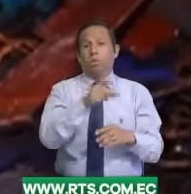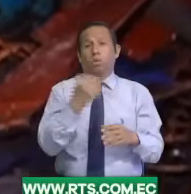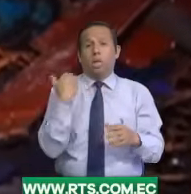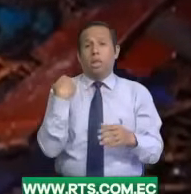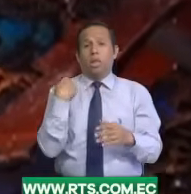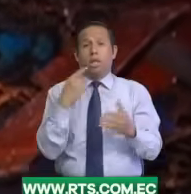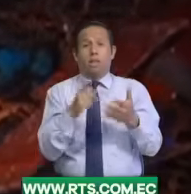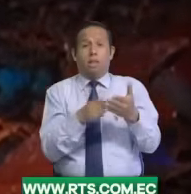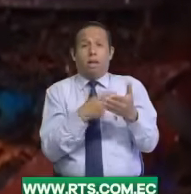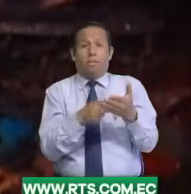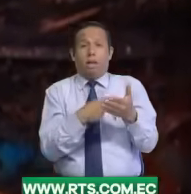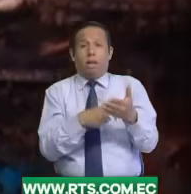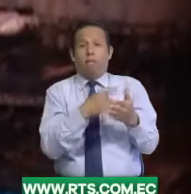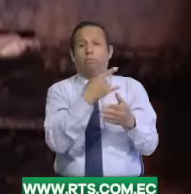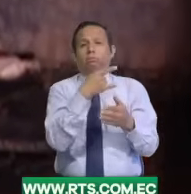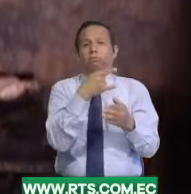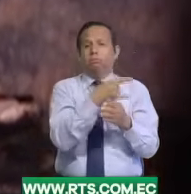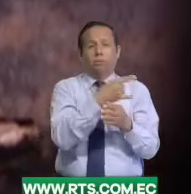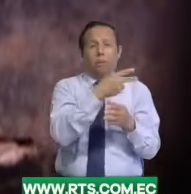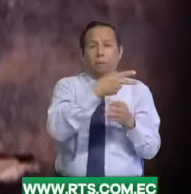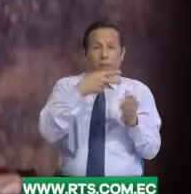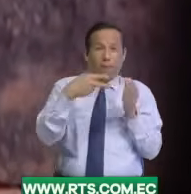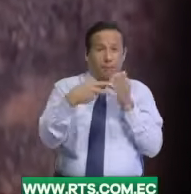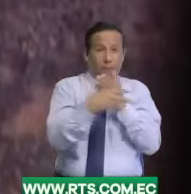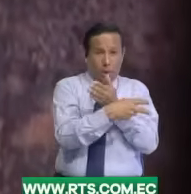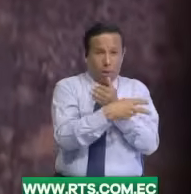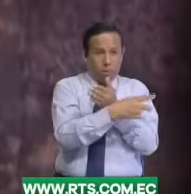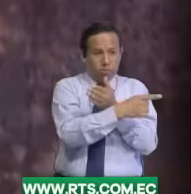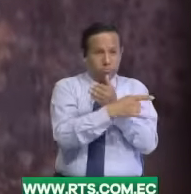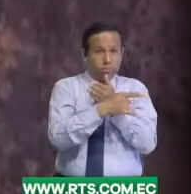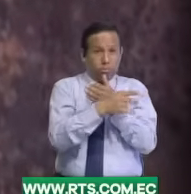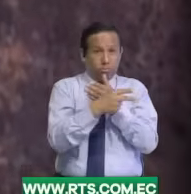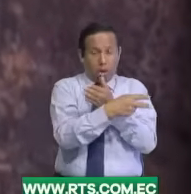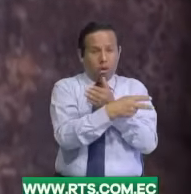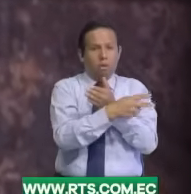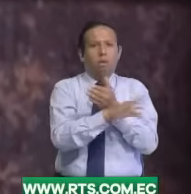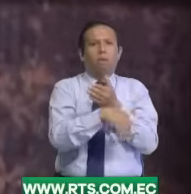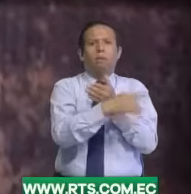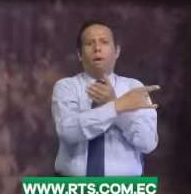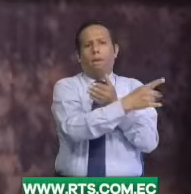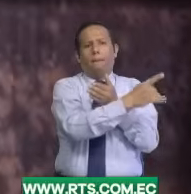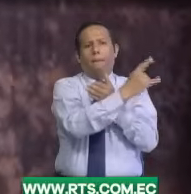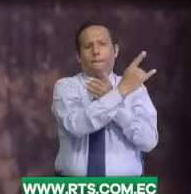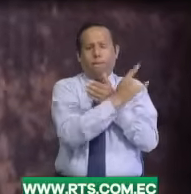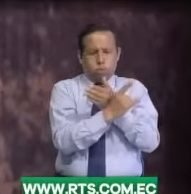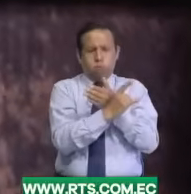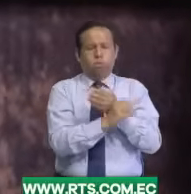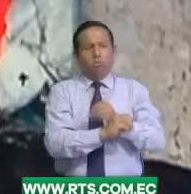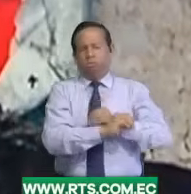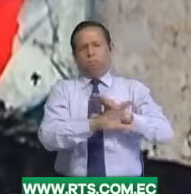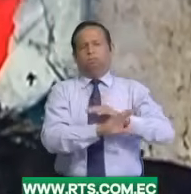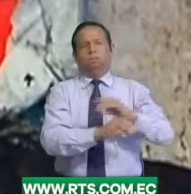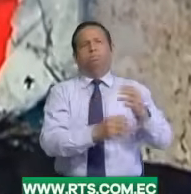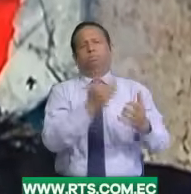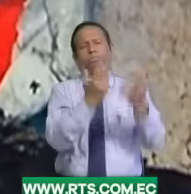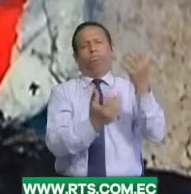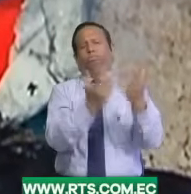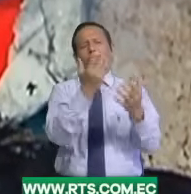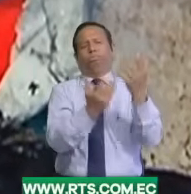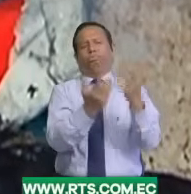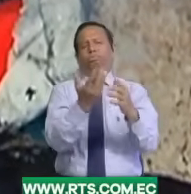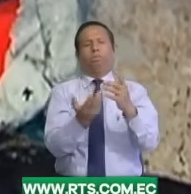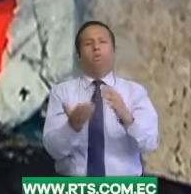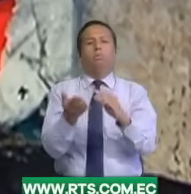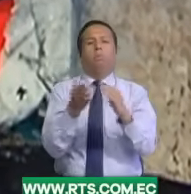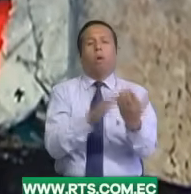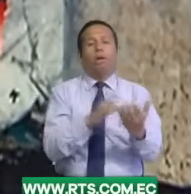de pronto el cortocircuito, las llamas, el humo y la muerte de una niña de 6 años. Sucedió